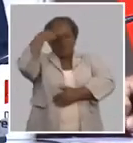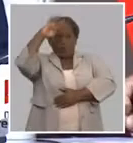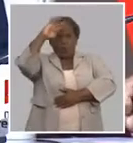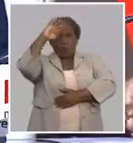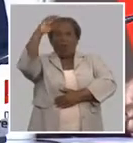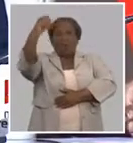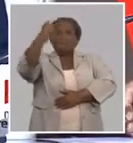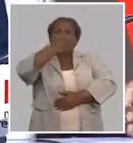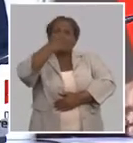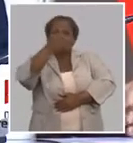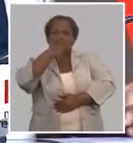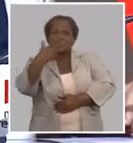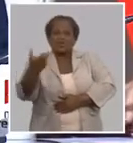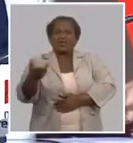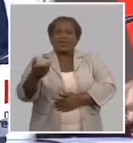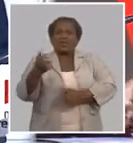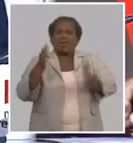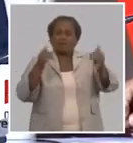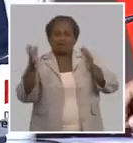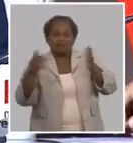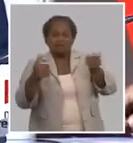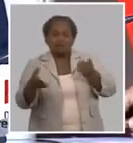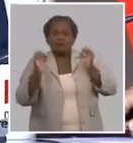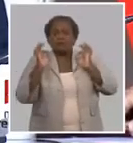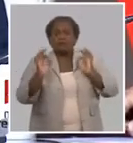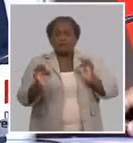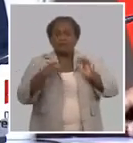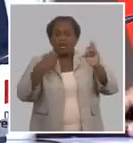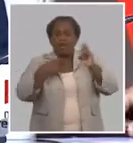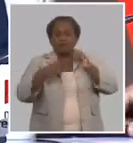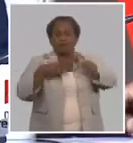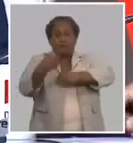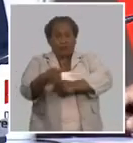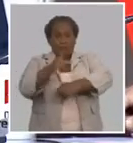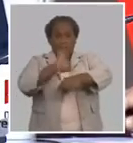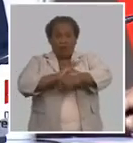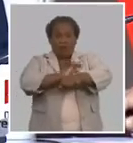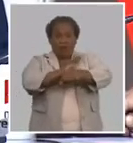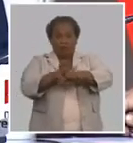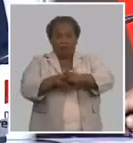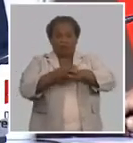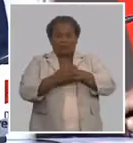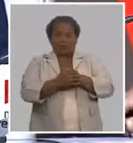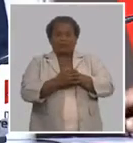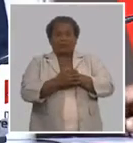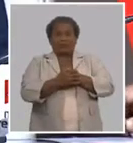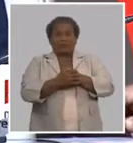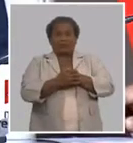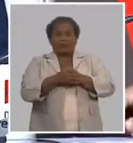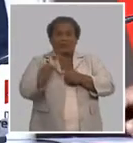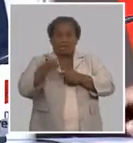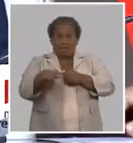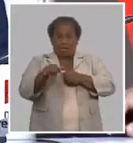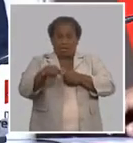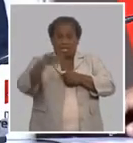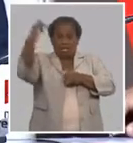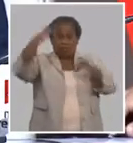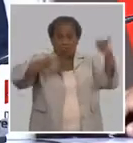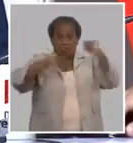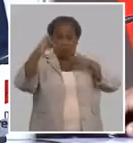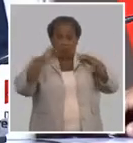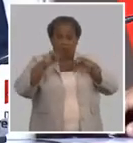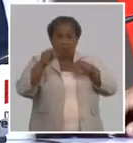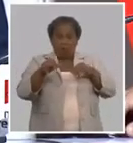medicinas equipamiento para el propio combate contra la cob y 19 esos vuelos garantizaron